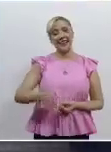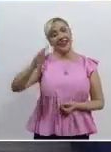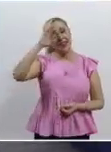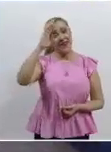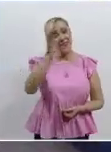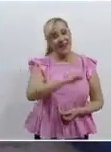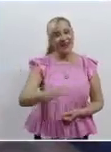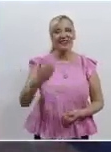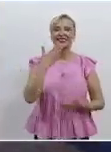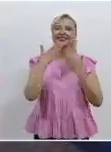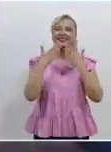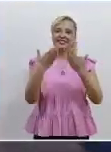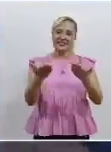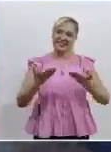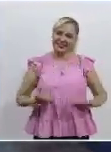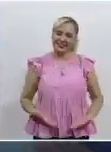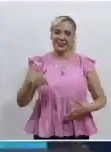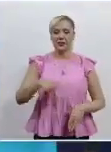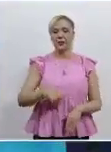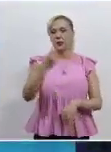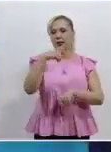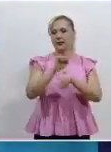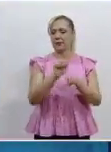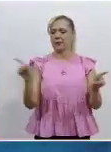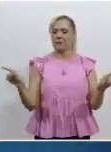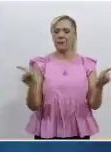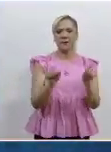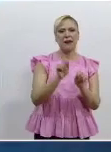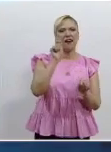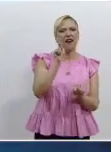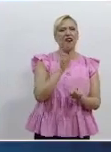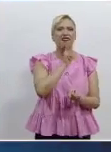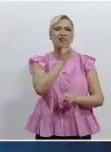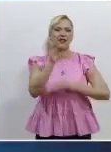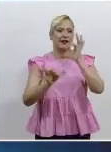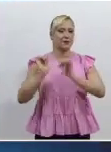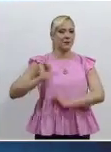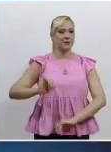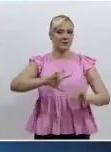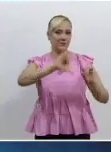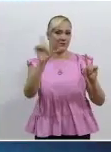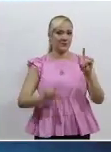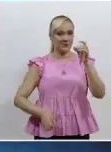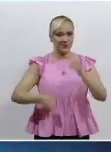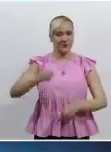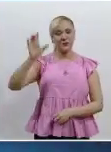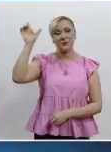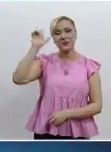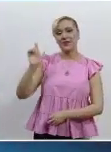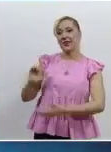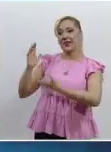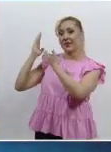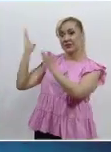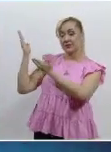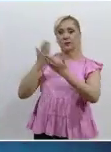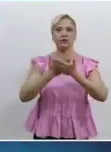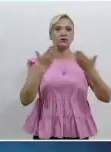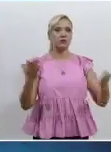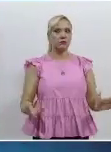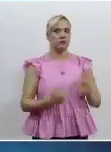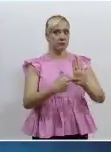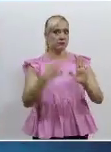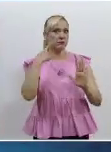Hola, bienvenidos a Semanario Judicial, resumen semanal de noticias del Poder Judicial de la Federación. Soy Laura Murillo, le presentaré los sucesos más